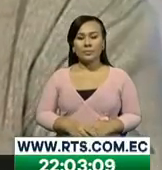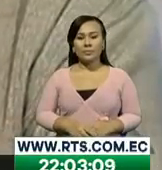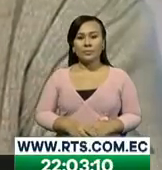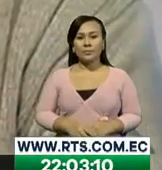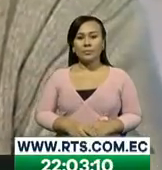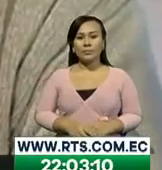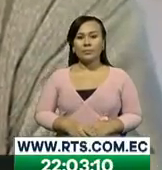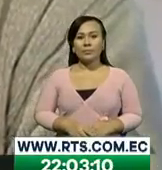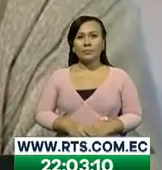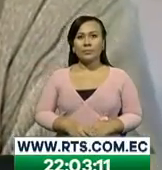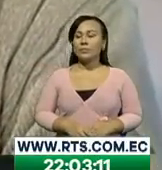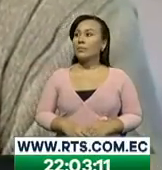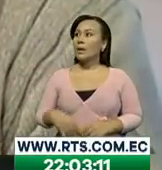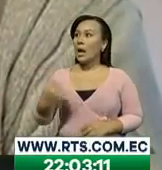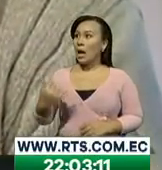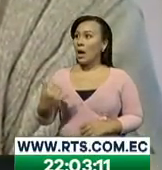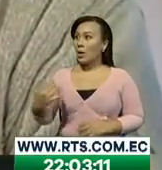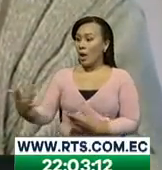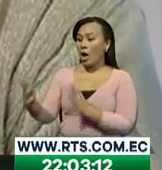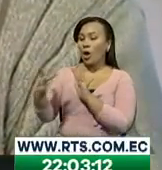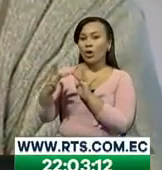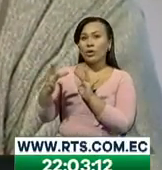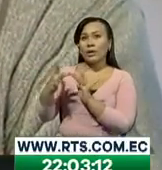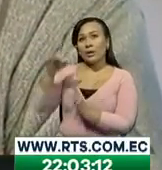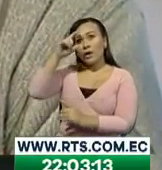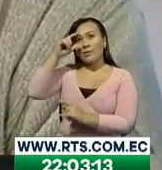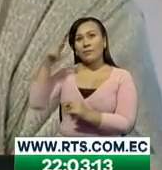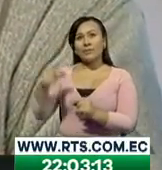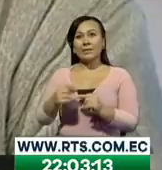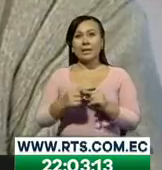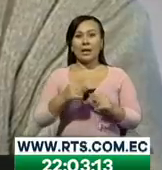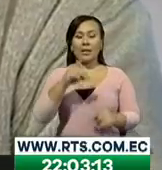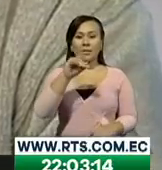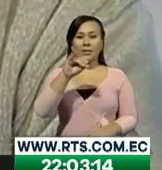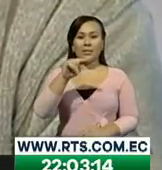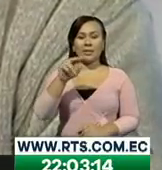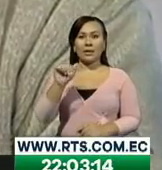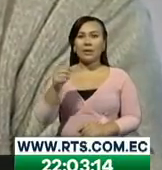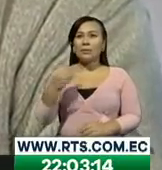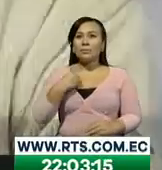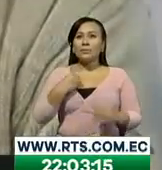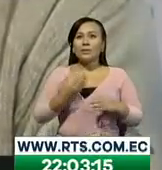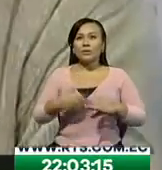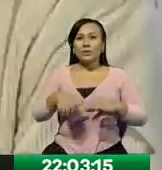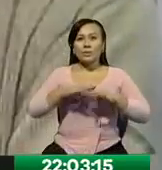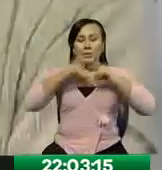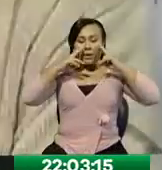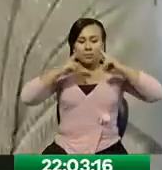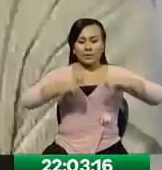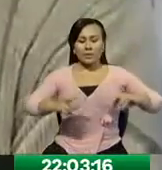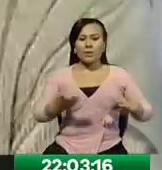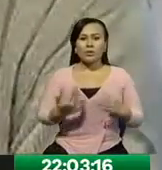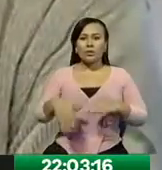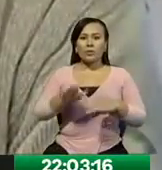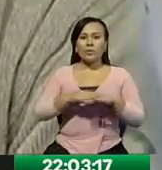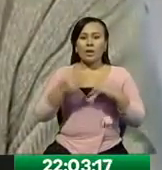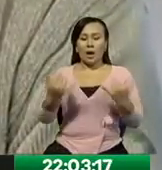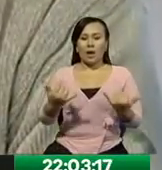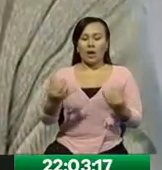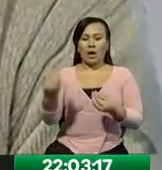he contactado con la señora fiscal jim artist la fiscal de caso que lleva a la investigación del secuestro en la república de